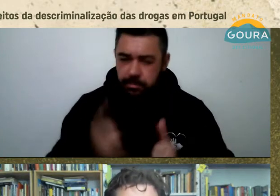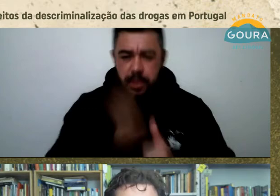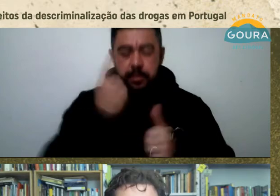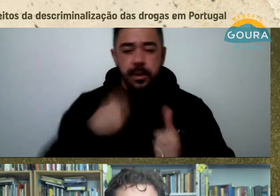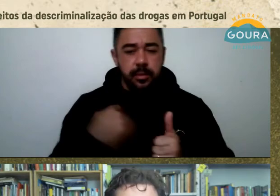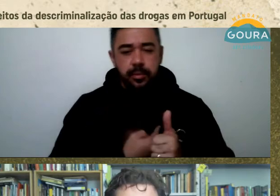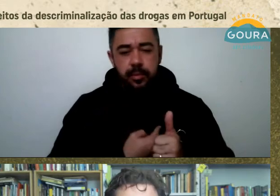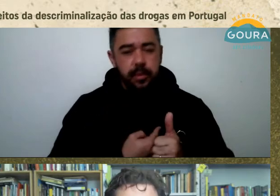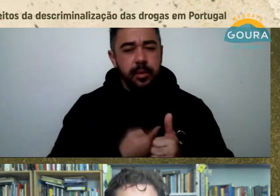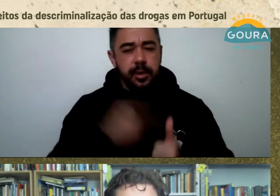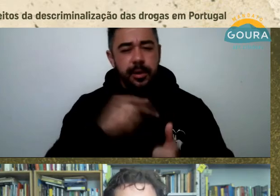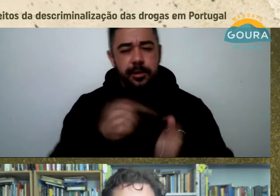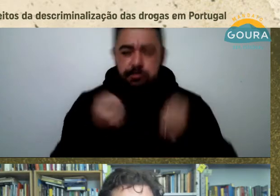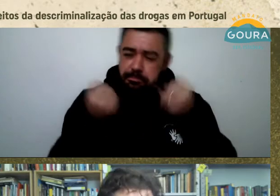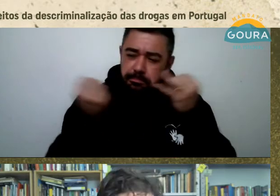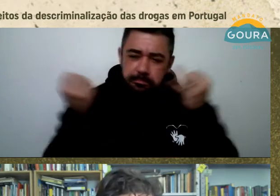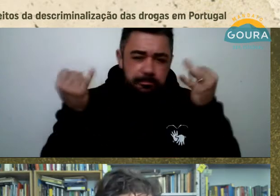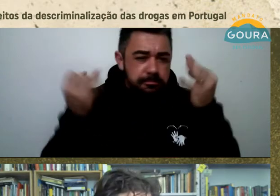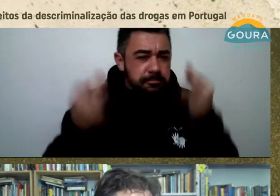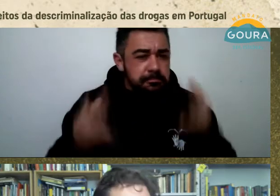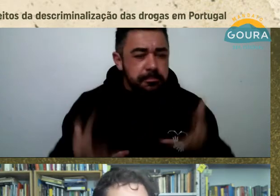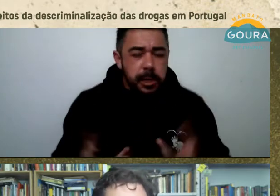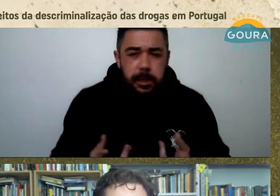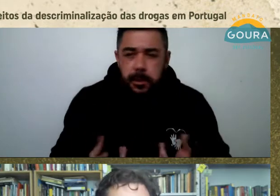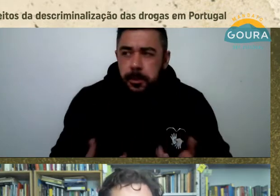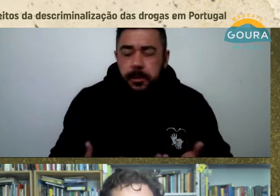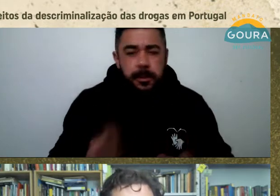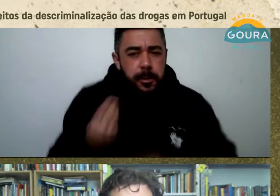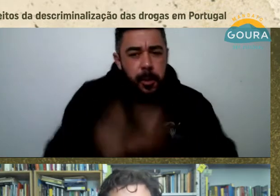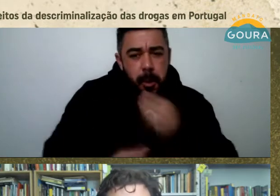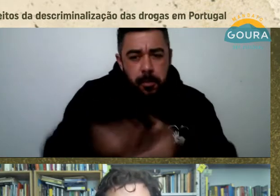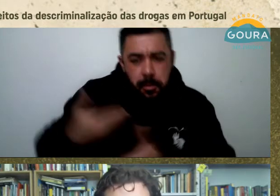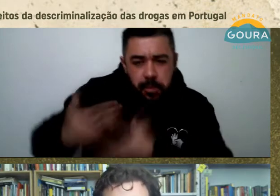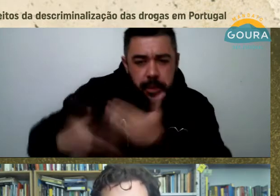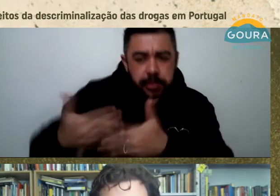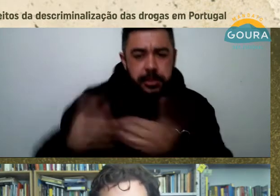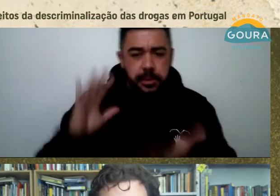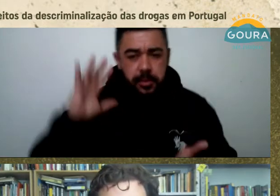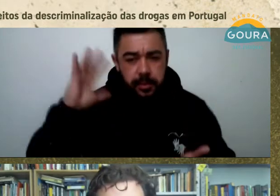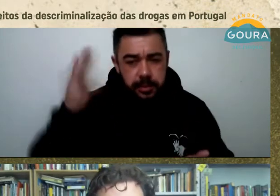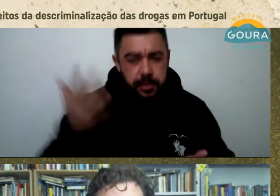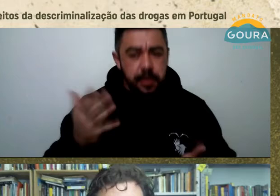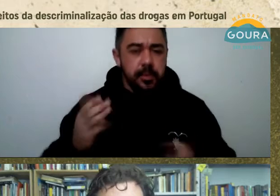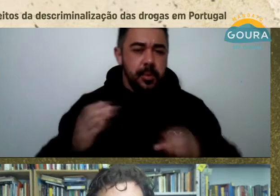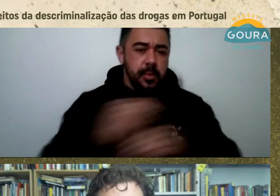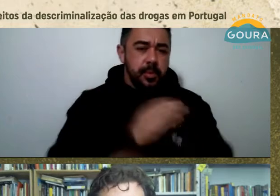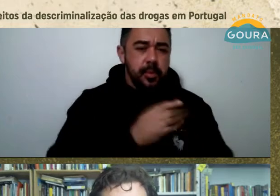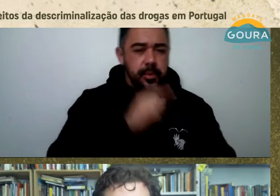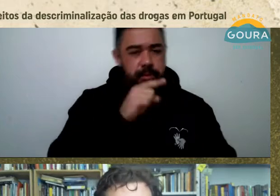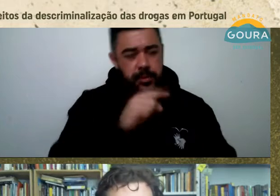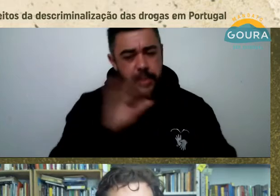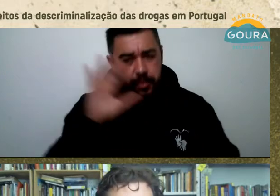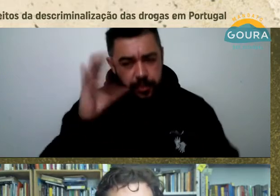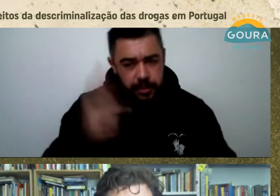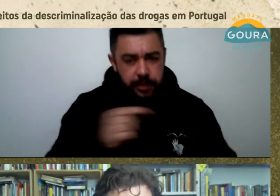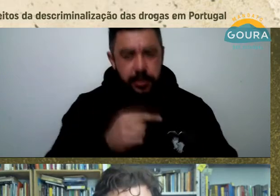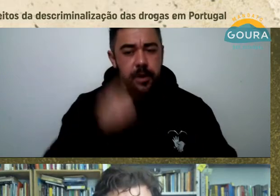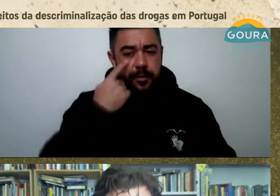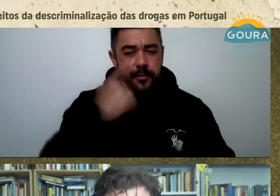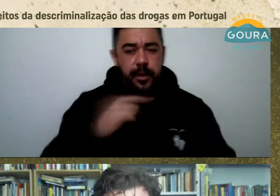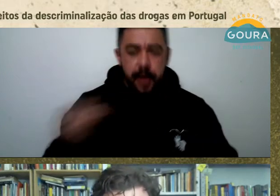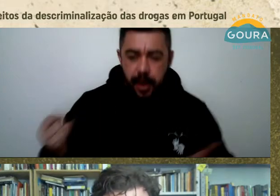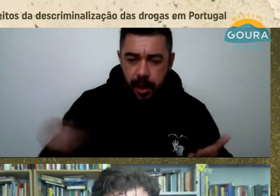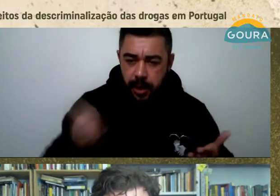este rico y largo proceso donde las conclusiones de Joao nos hablan de la importancia de poder